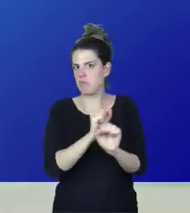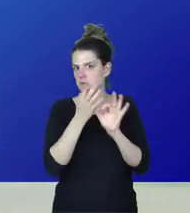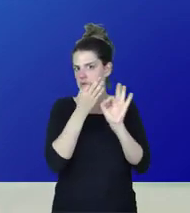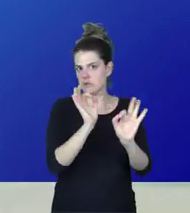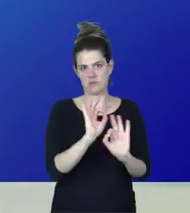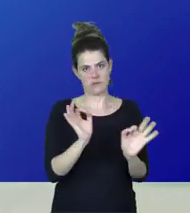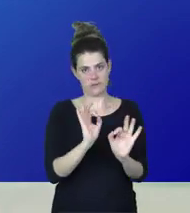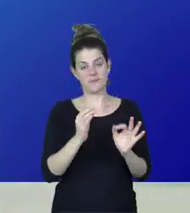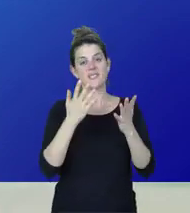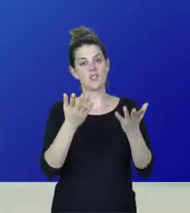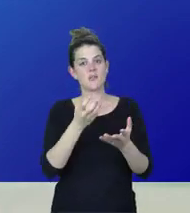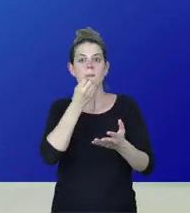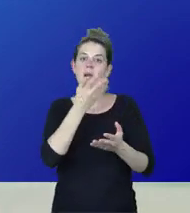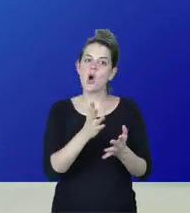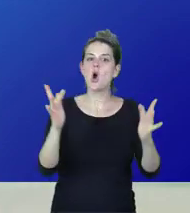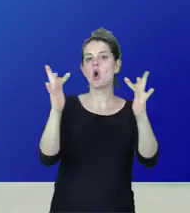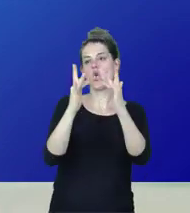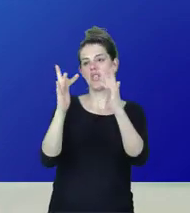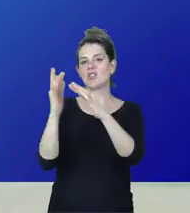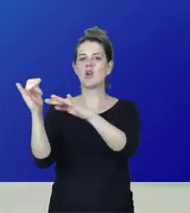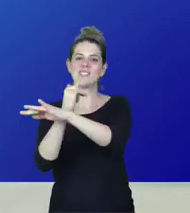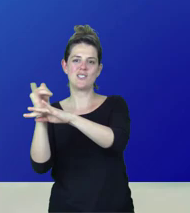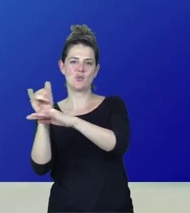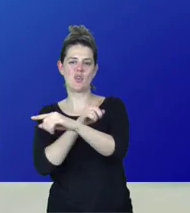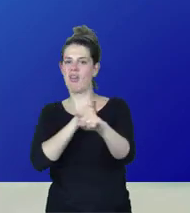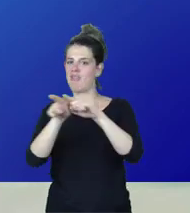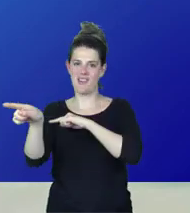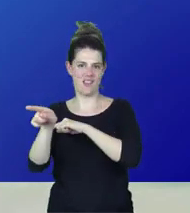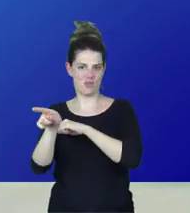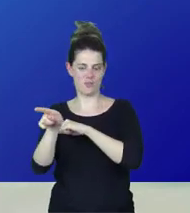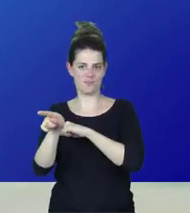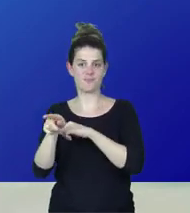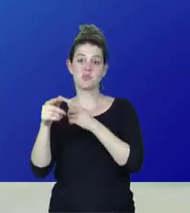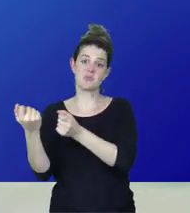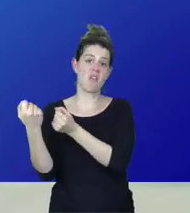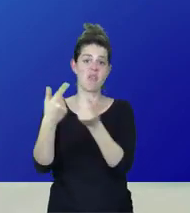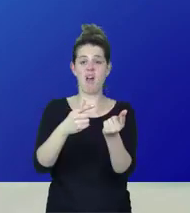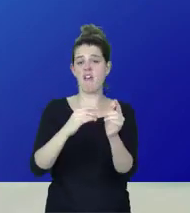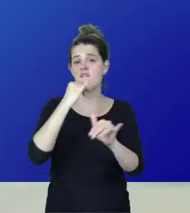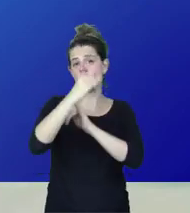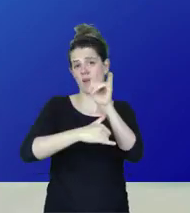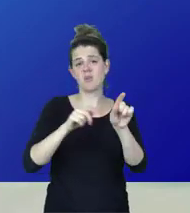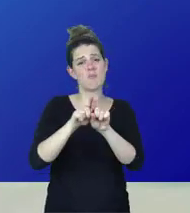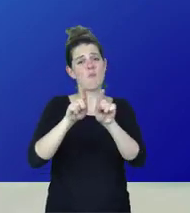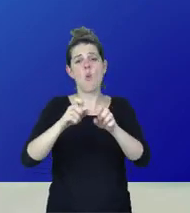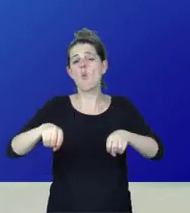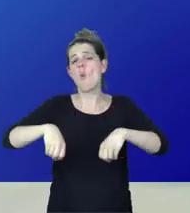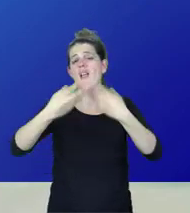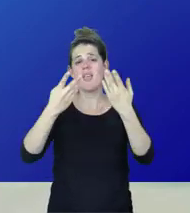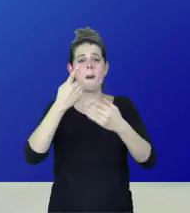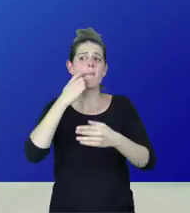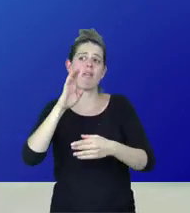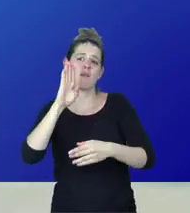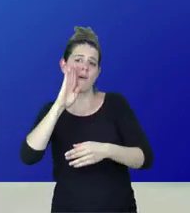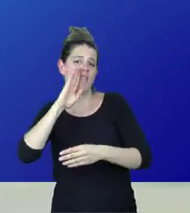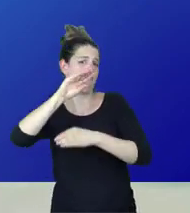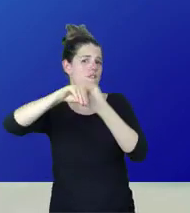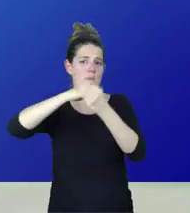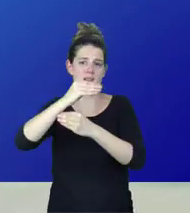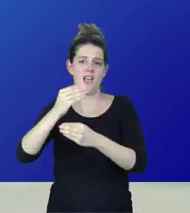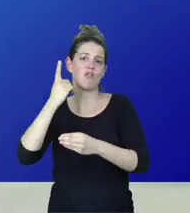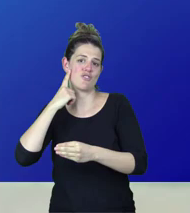personas que pueden hacerle el acompañamiento adecuado al estudiante y tener la información como cualquier otro padre recibe de la